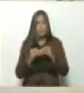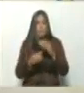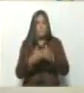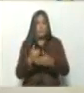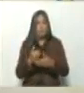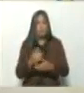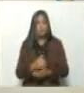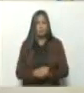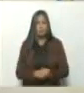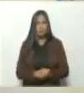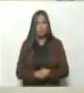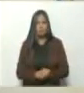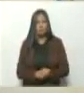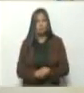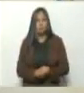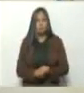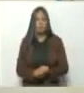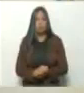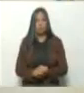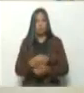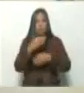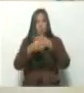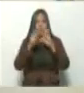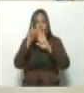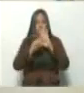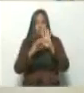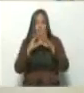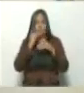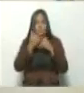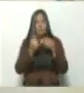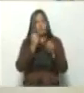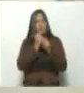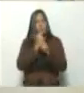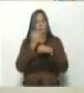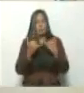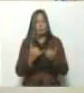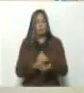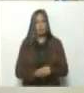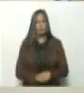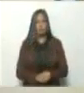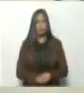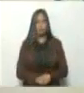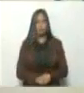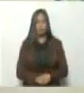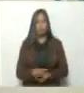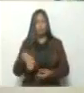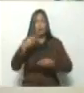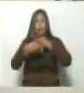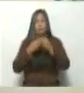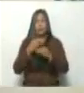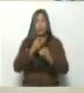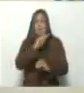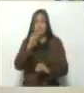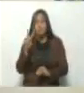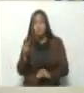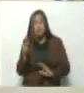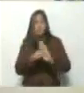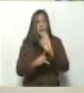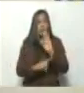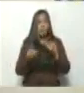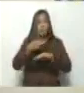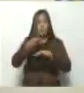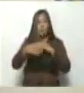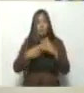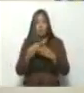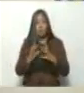quizás para que nos den líneas generales de qué va ese plan de trabajo de Supra Caracas? Que puedan cubrir las 22 parroquias del municipio. Exactamente.